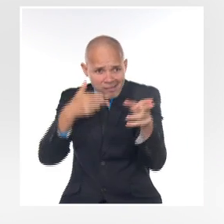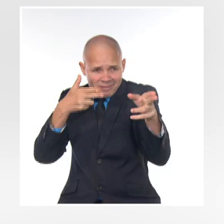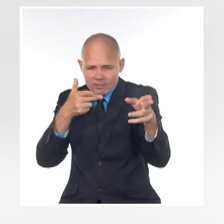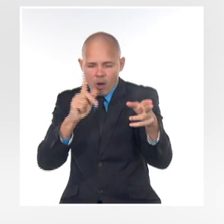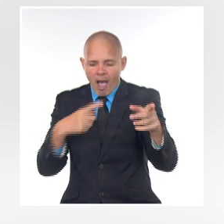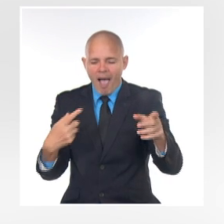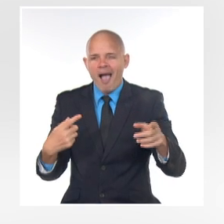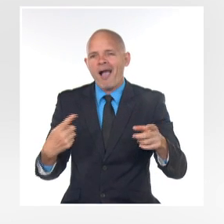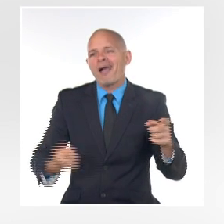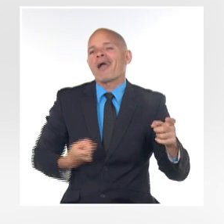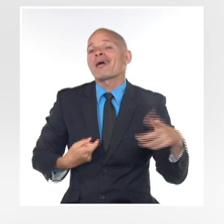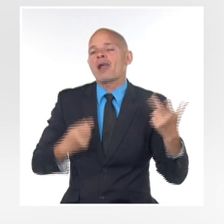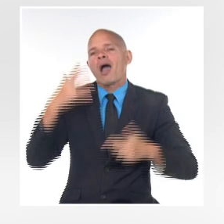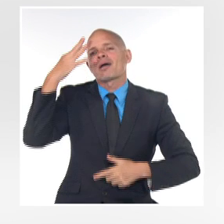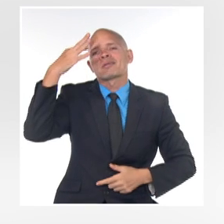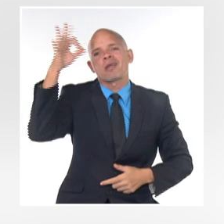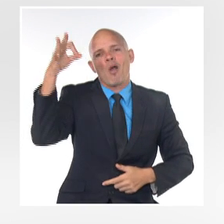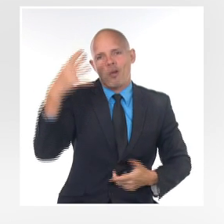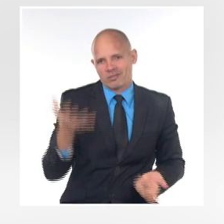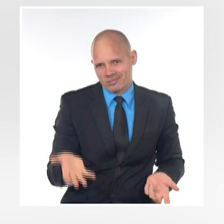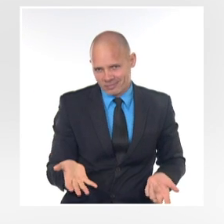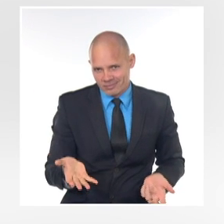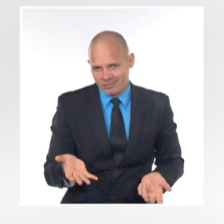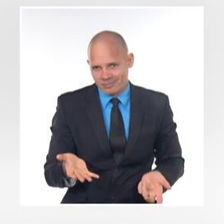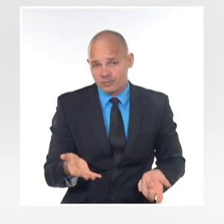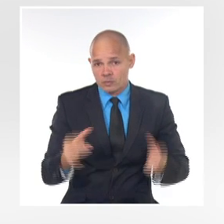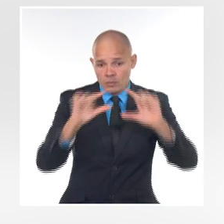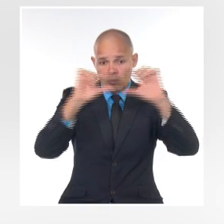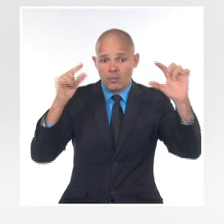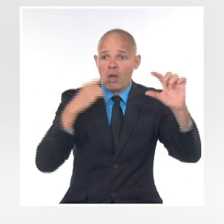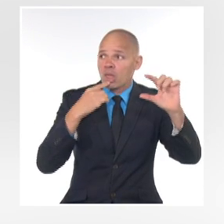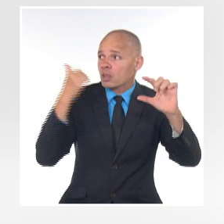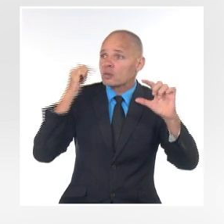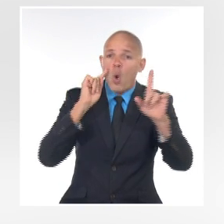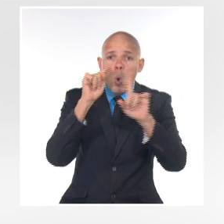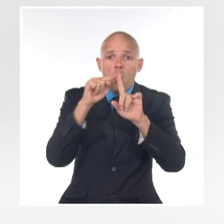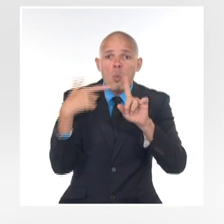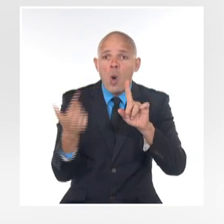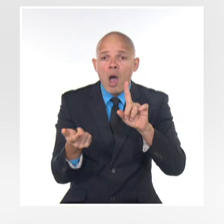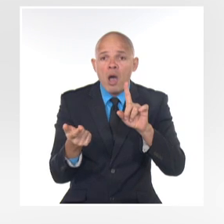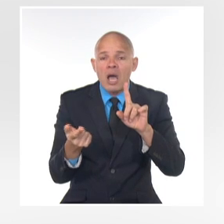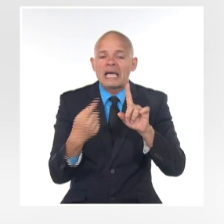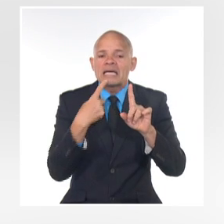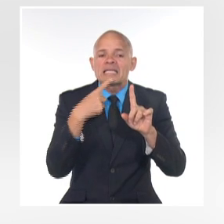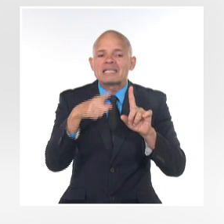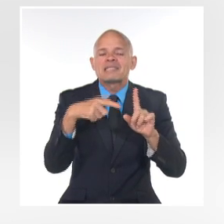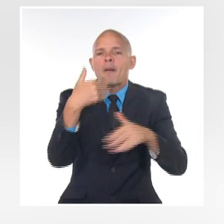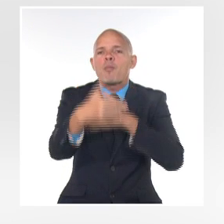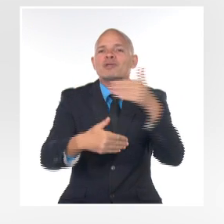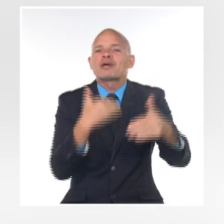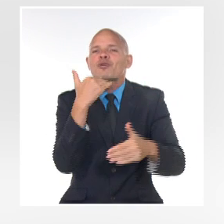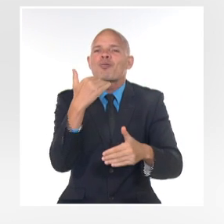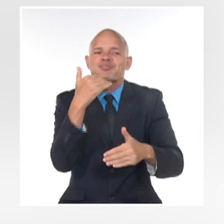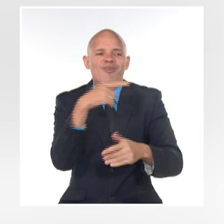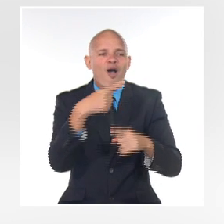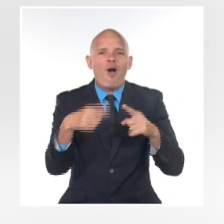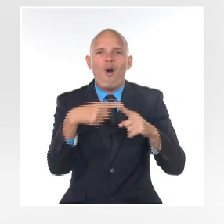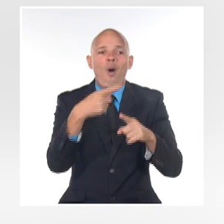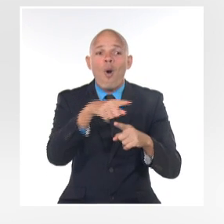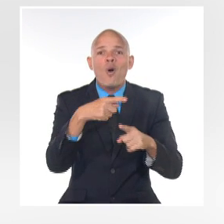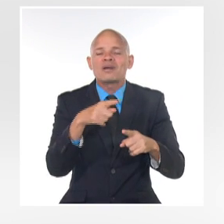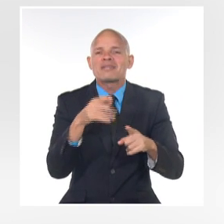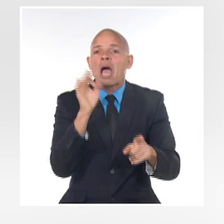de la policía. Aquí dice este párrafo que entre los objetivos está inmovilizar los procesos de orden y seguridad públicos y